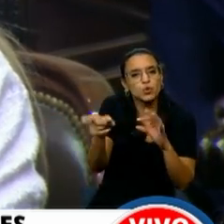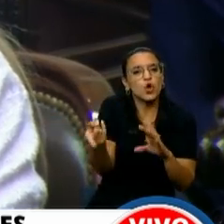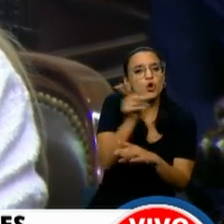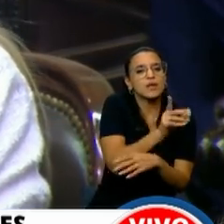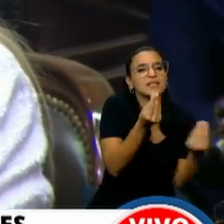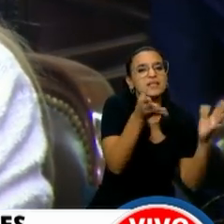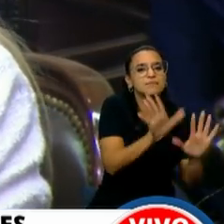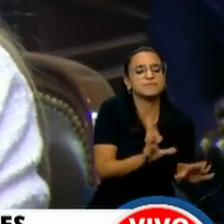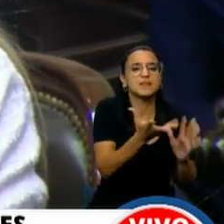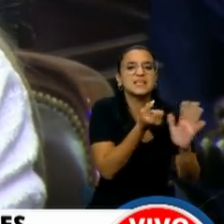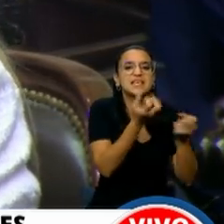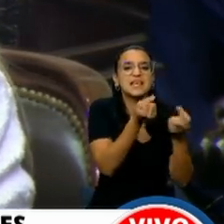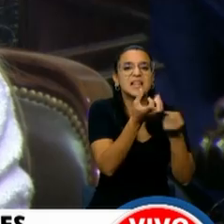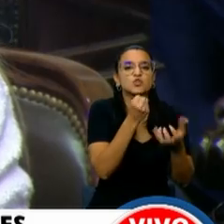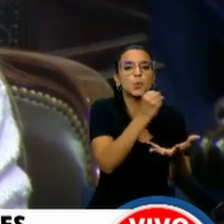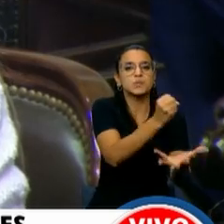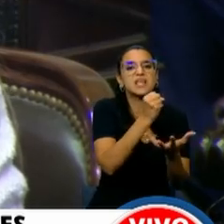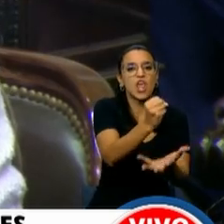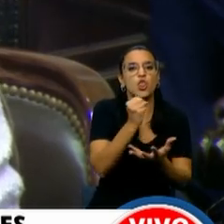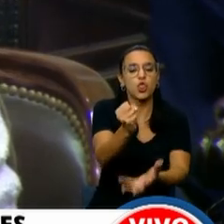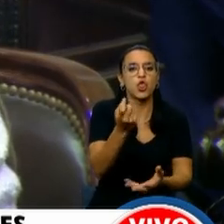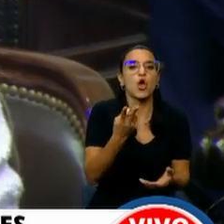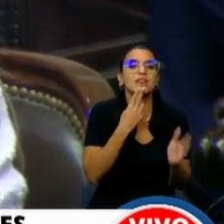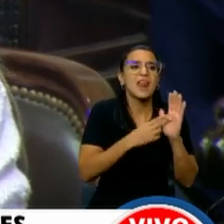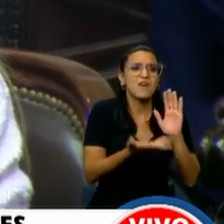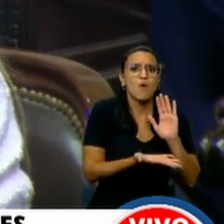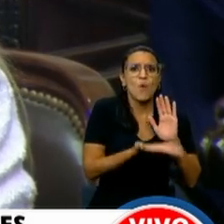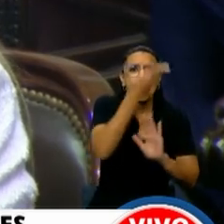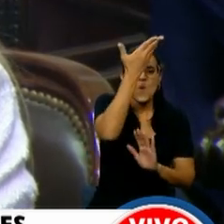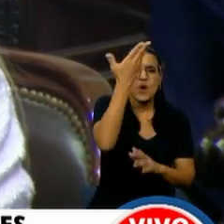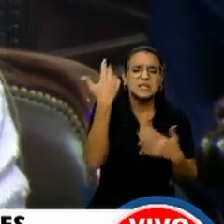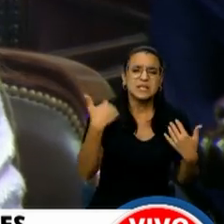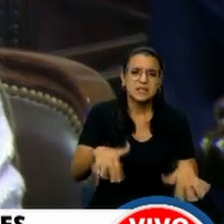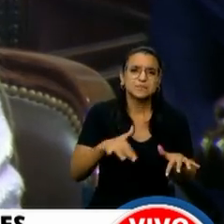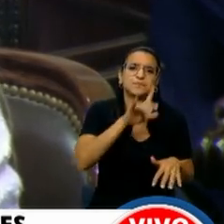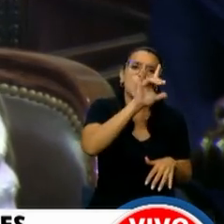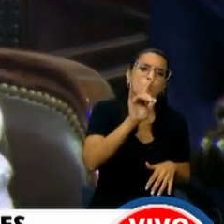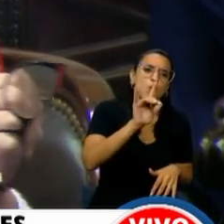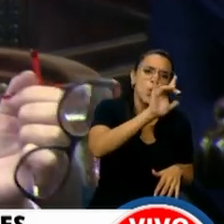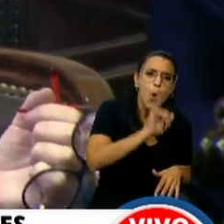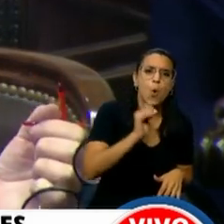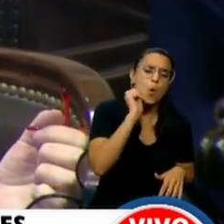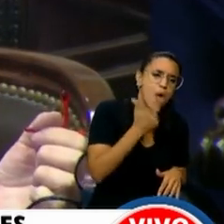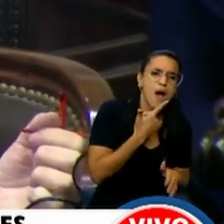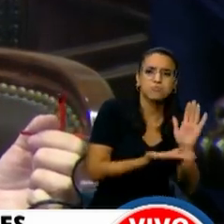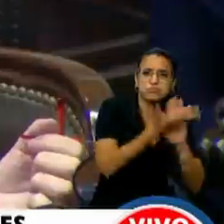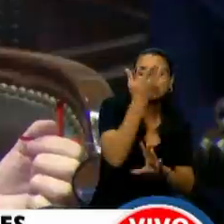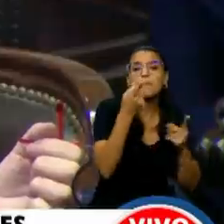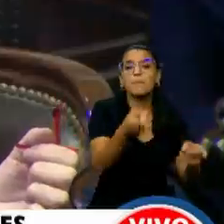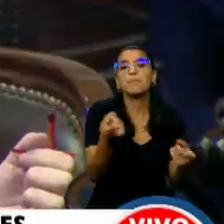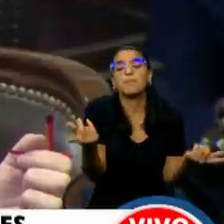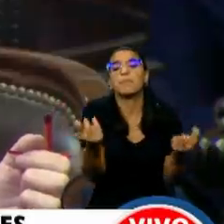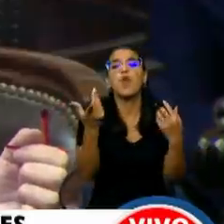lo que va a ser la quita de los subsidios y el aumento de las tarifas y todo esto dónde va a caer en el bolsillo de los